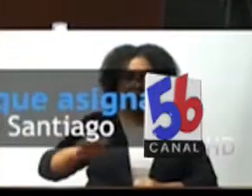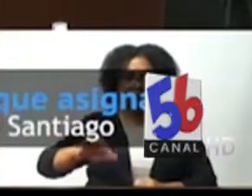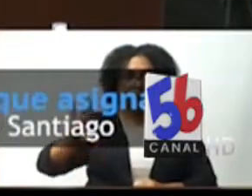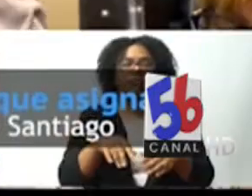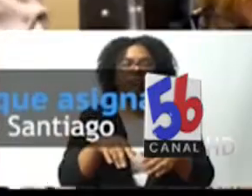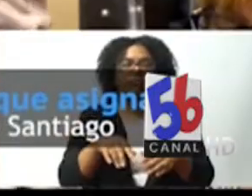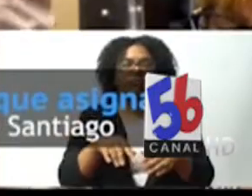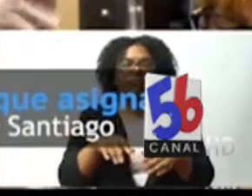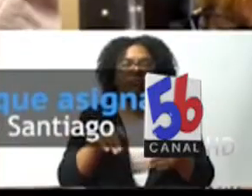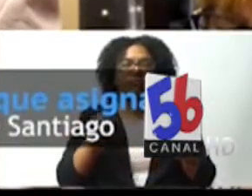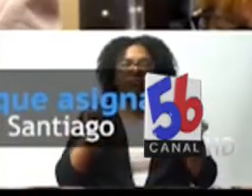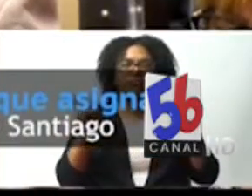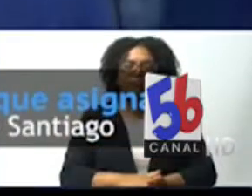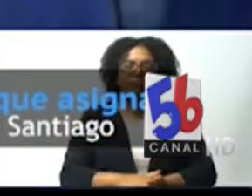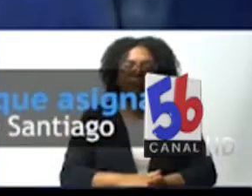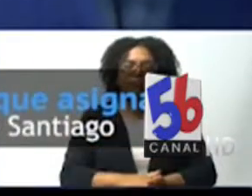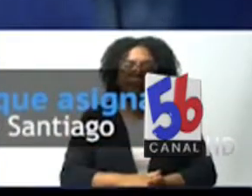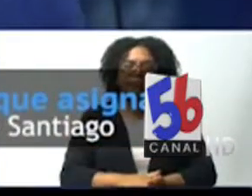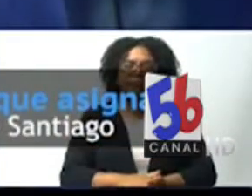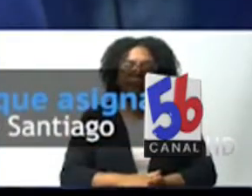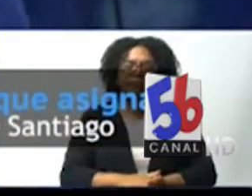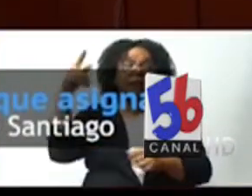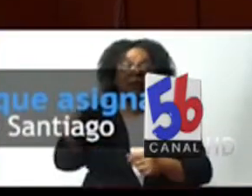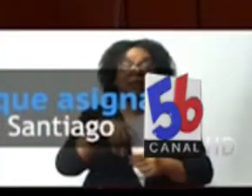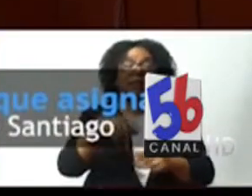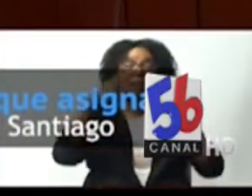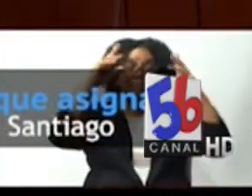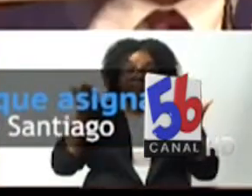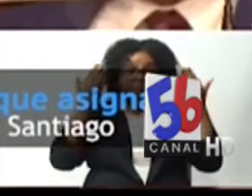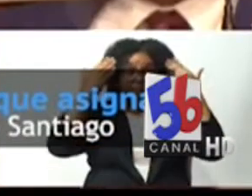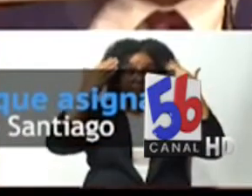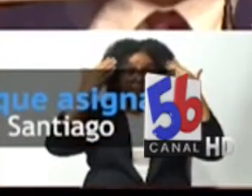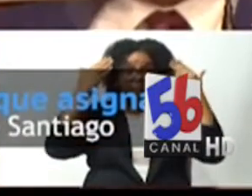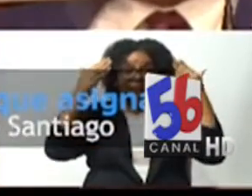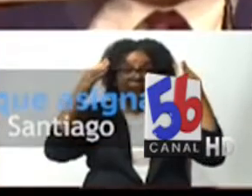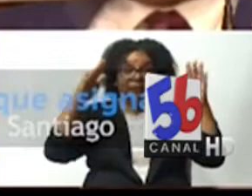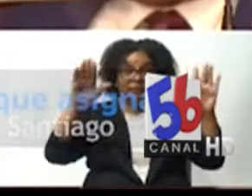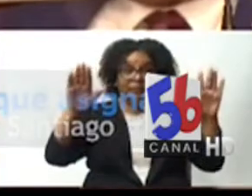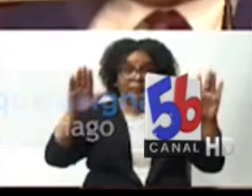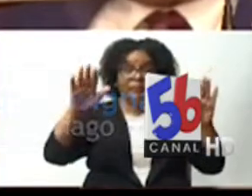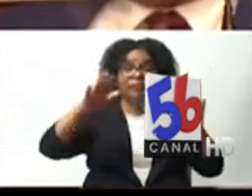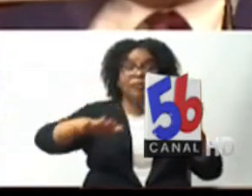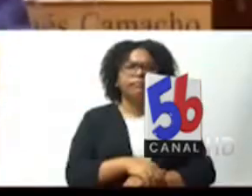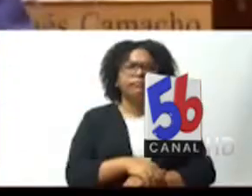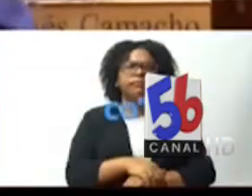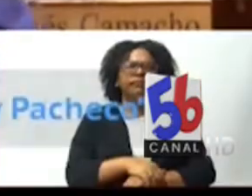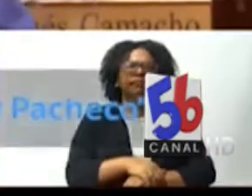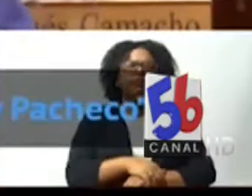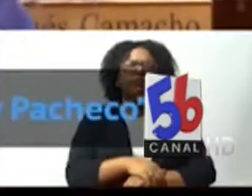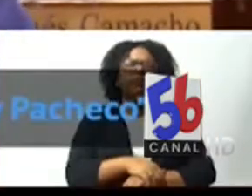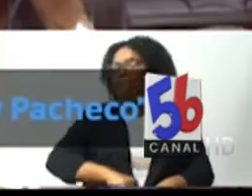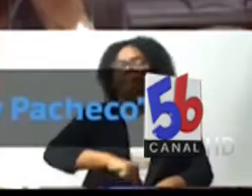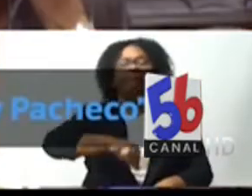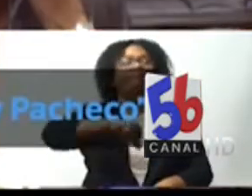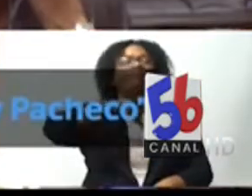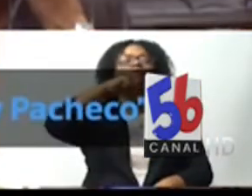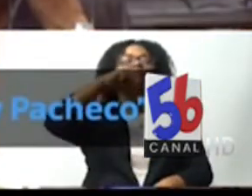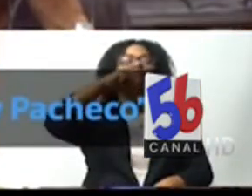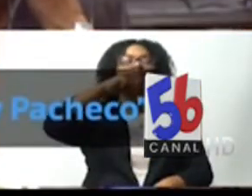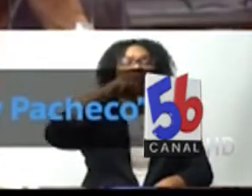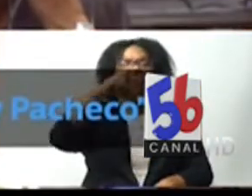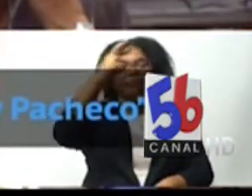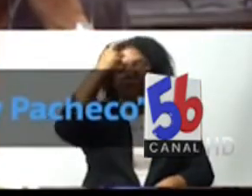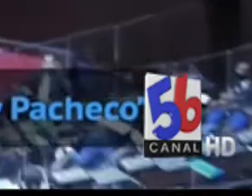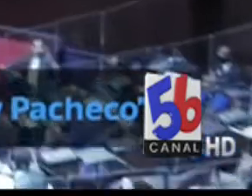el proyecto de ley que asigna el nombre de Johnny Pacheco al Gran Teatro del Cibao de Santiago. se denominará el